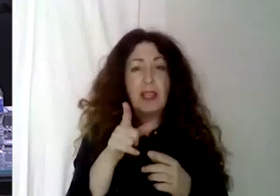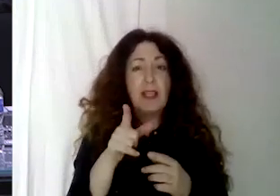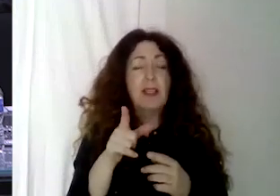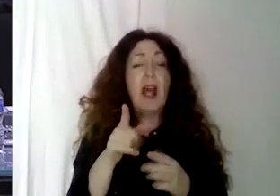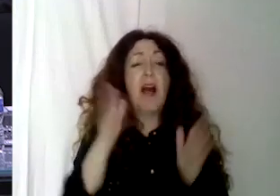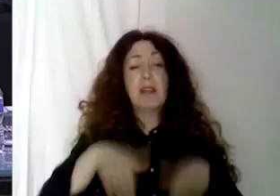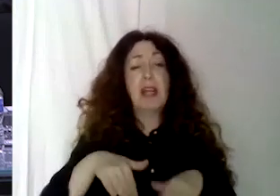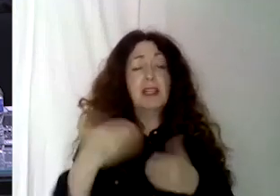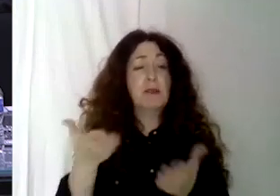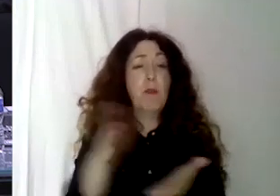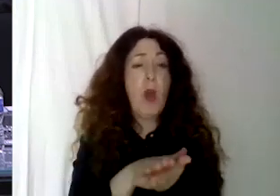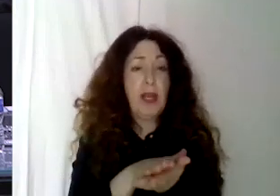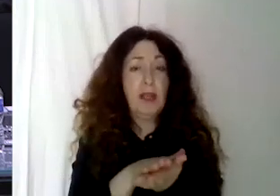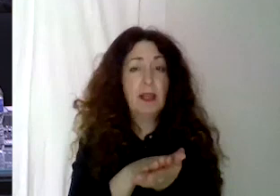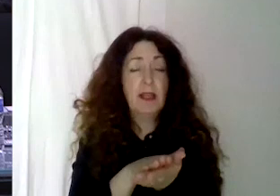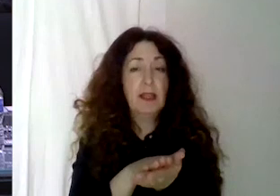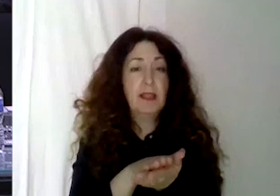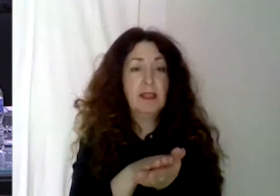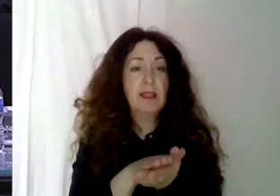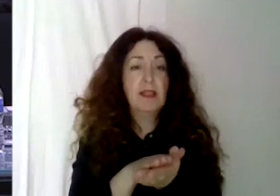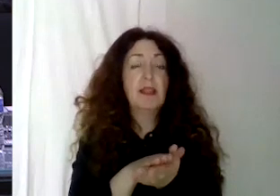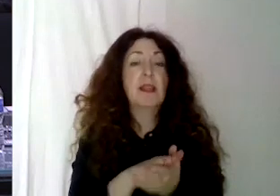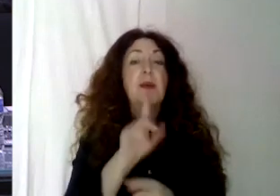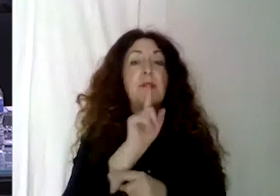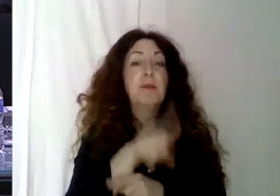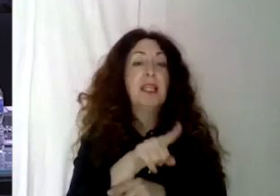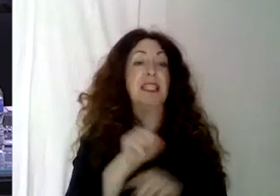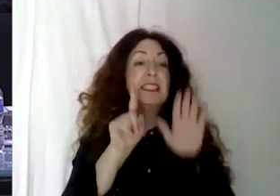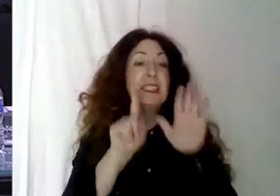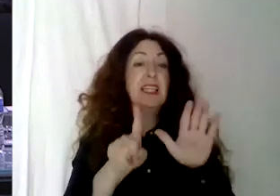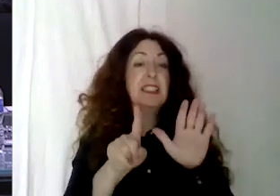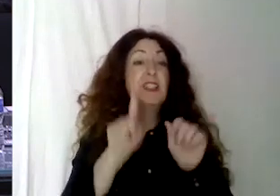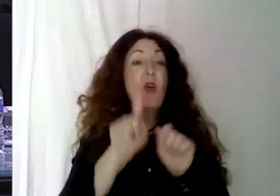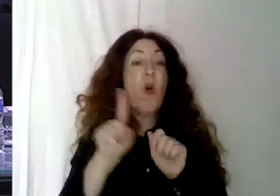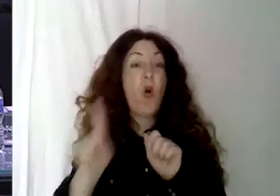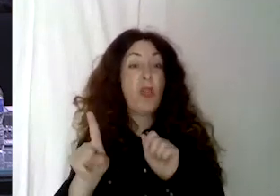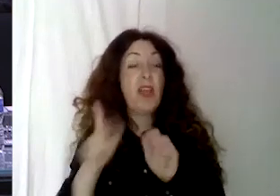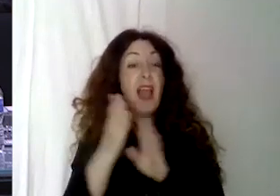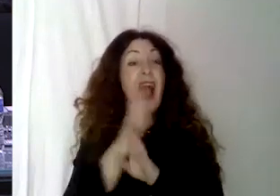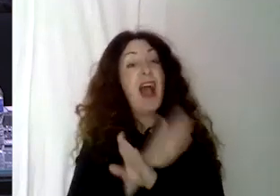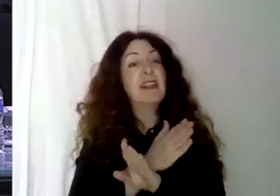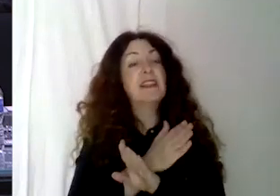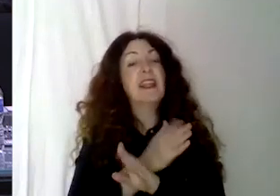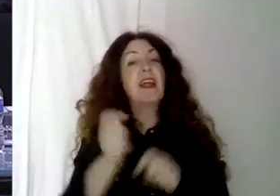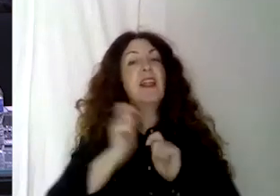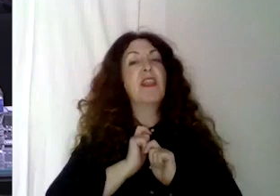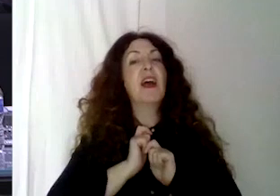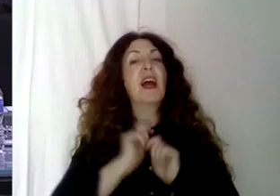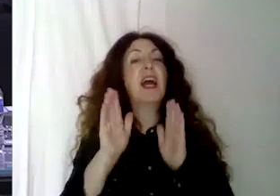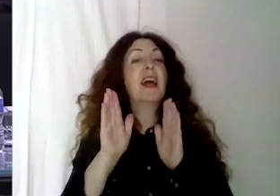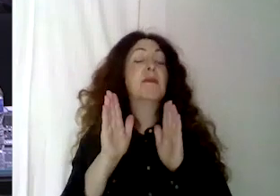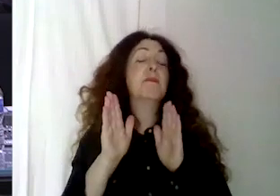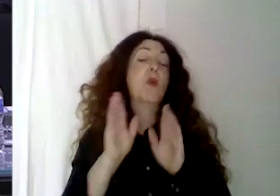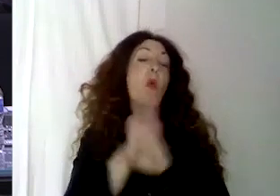muere. Antes, en 1611, nos deja el décimo libro, cuaderno de los